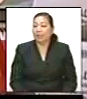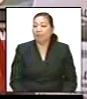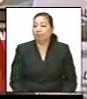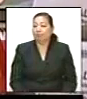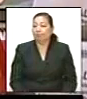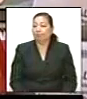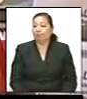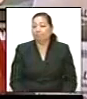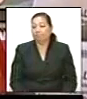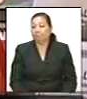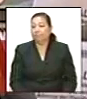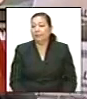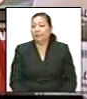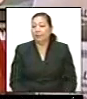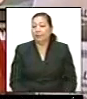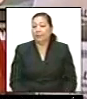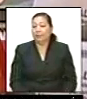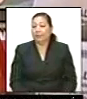grande,